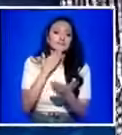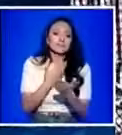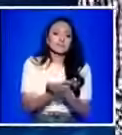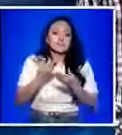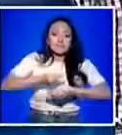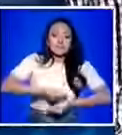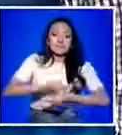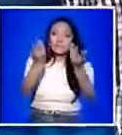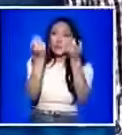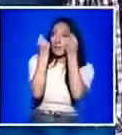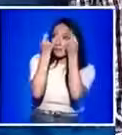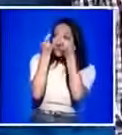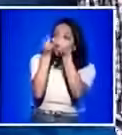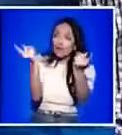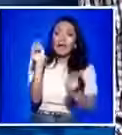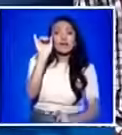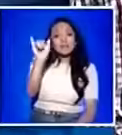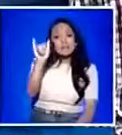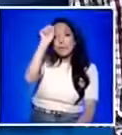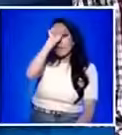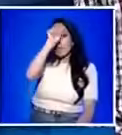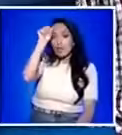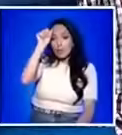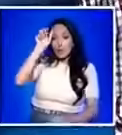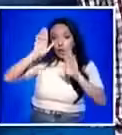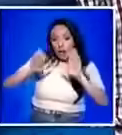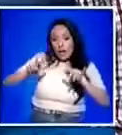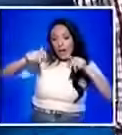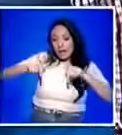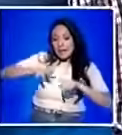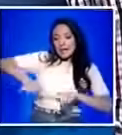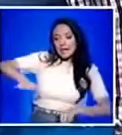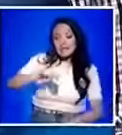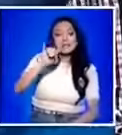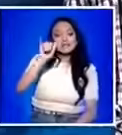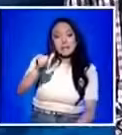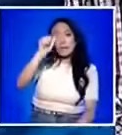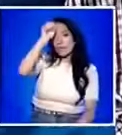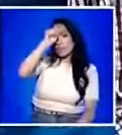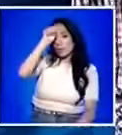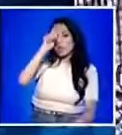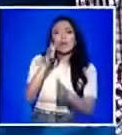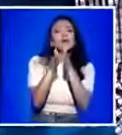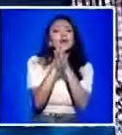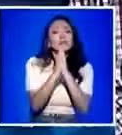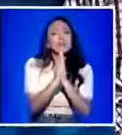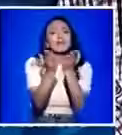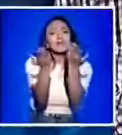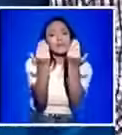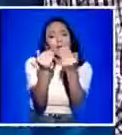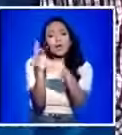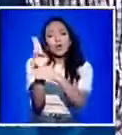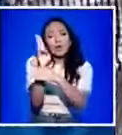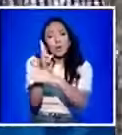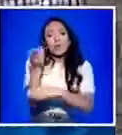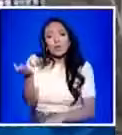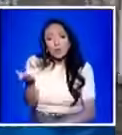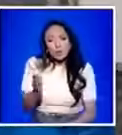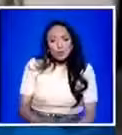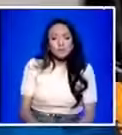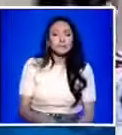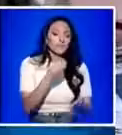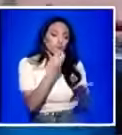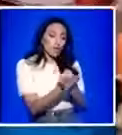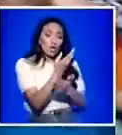que la gente se entere que sábado y domingo vamos a estar en San Francisco, y quiero pedirle a los ciudadanos que vengan y consuman. Cada vez que les